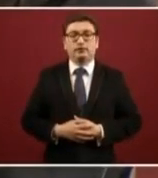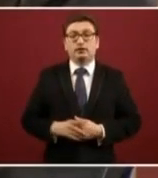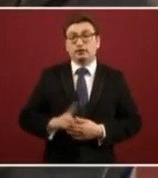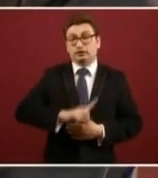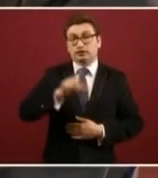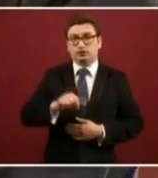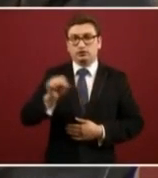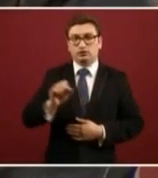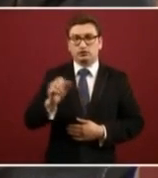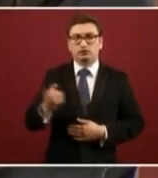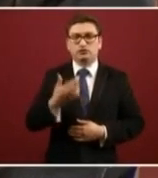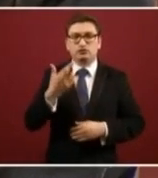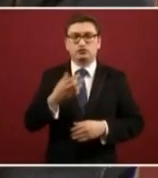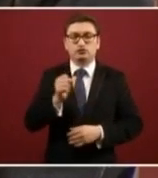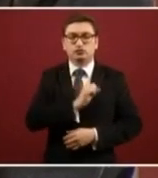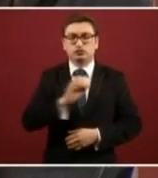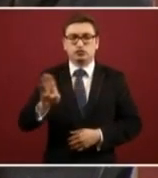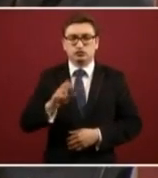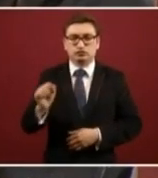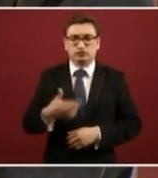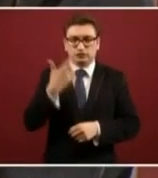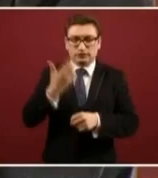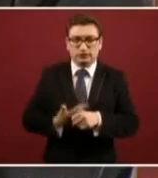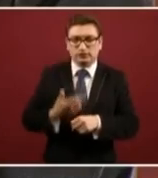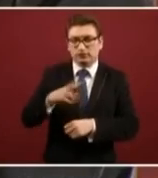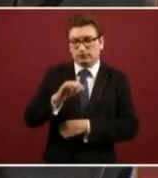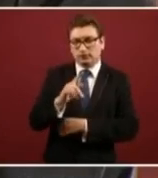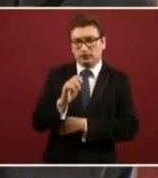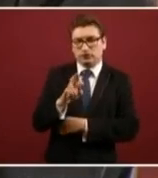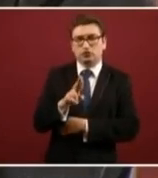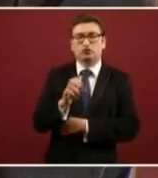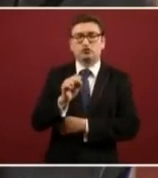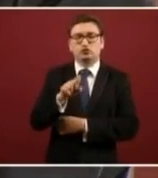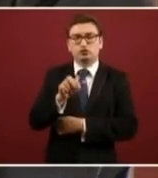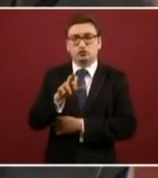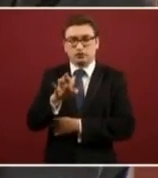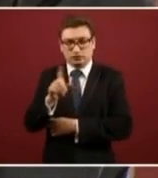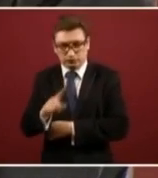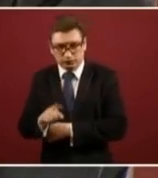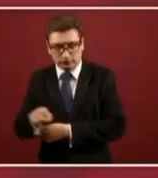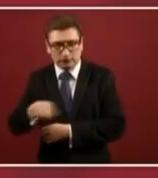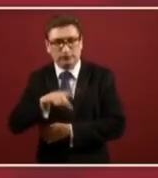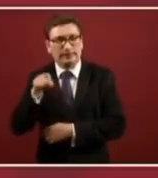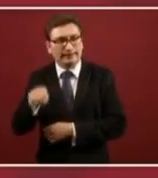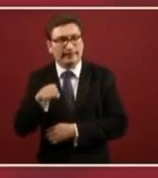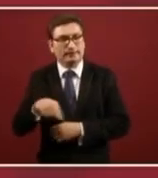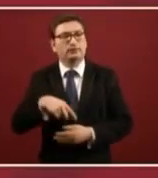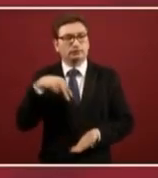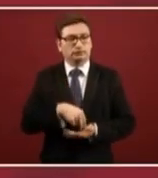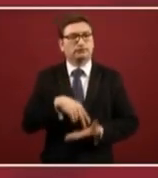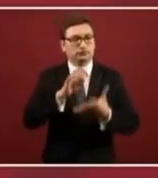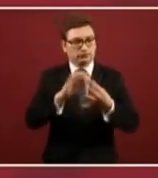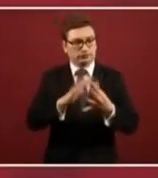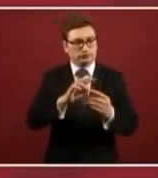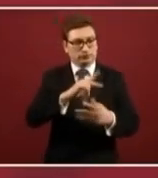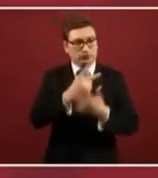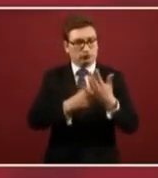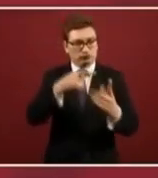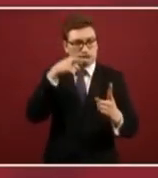el subsecretario Víctor Suárez les va a exponer sobre un programa